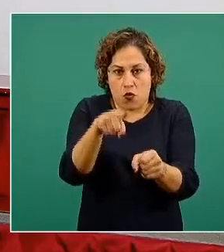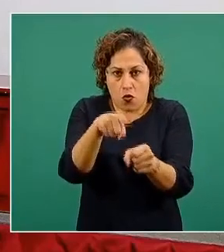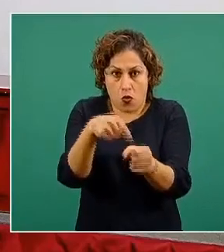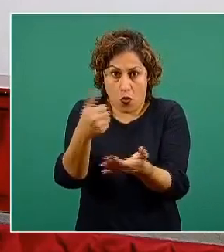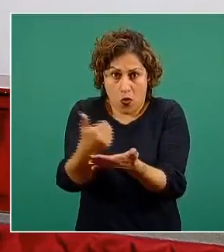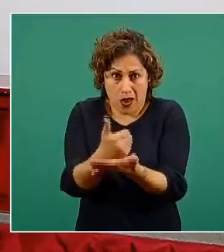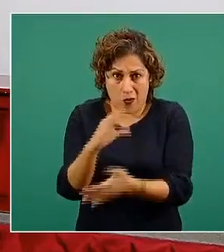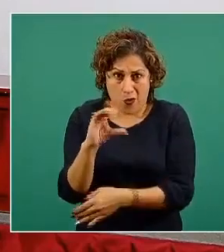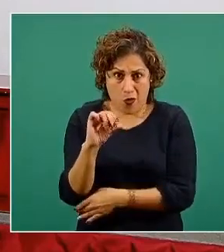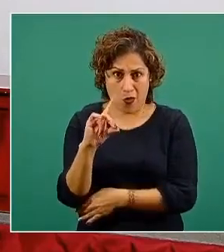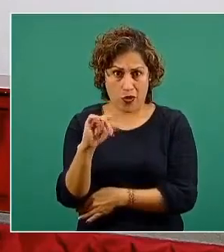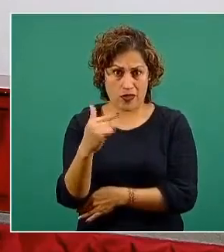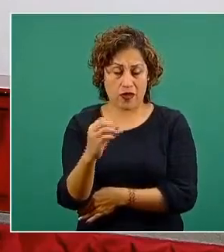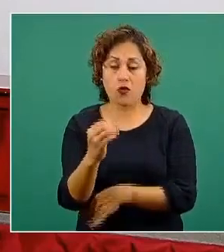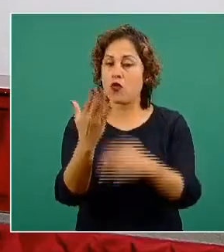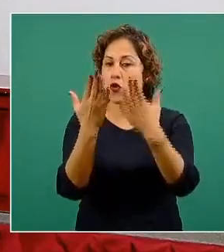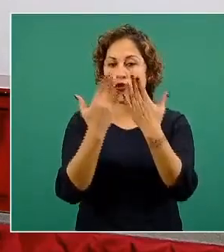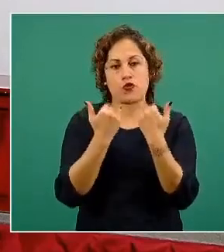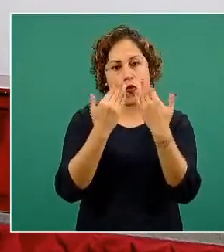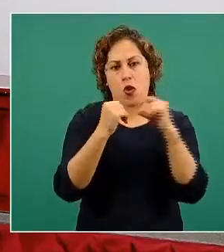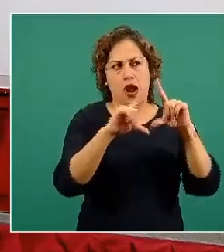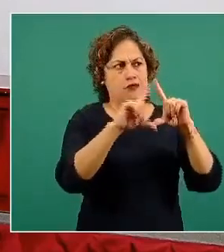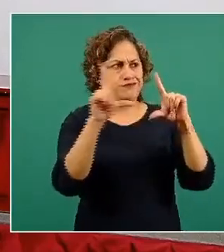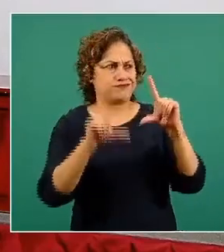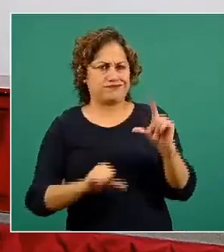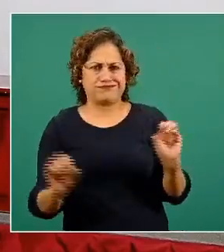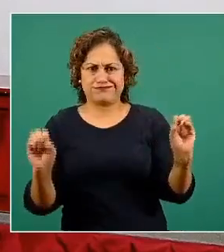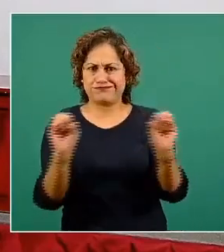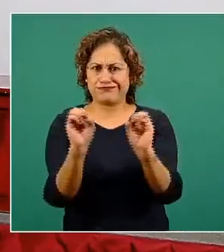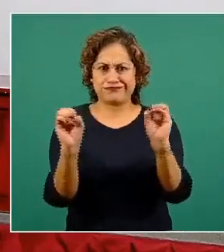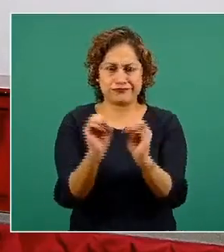para nosotros. Y para nadie, bueno, como lo ha dicho ya el doctor Ruy.